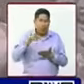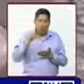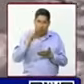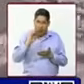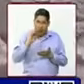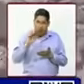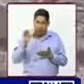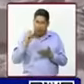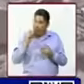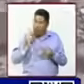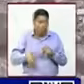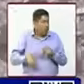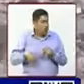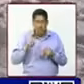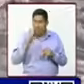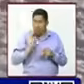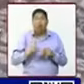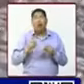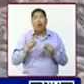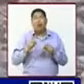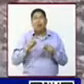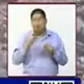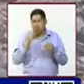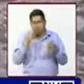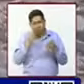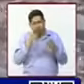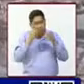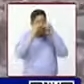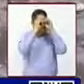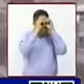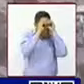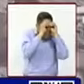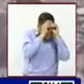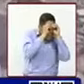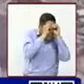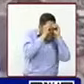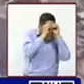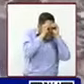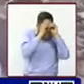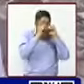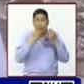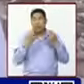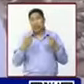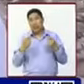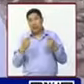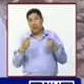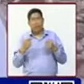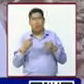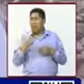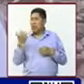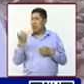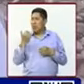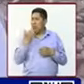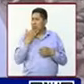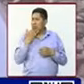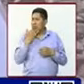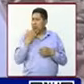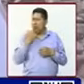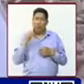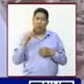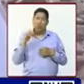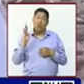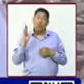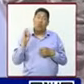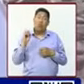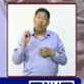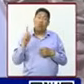pero no había podido. Agua. Se ha podido llegar hasta cierta parte, pero ahora de nuevo estuvimos ingresando, que es la subcentral Bolívar,